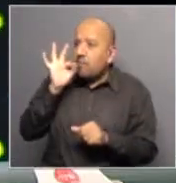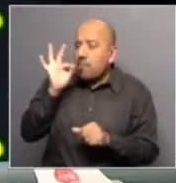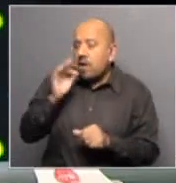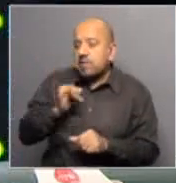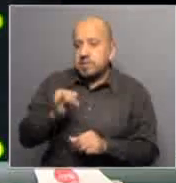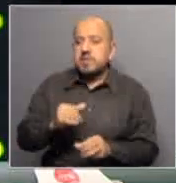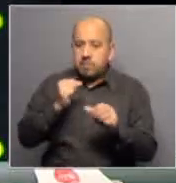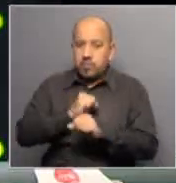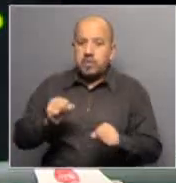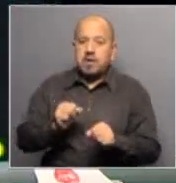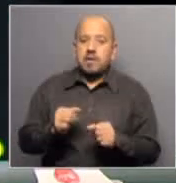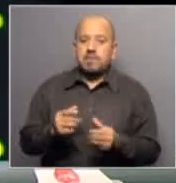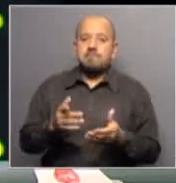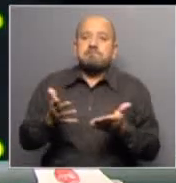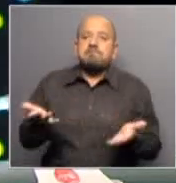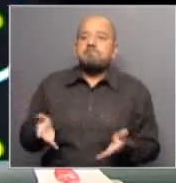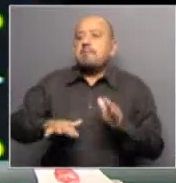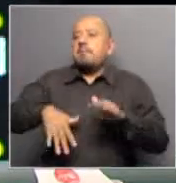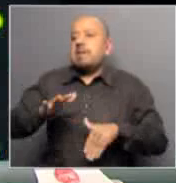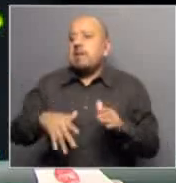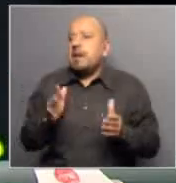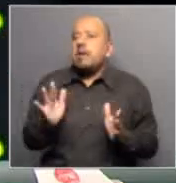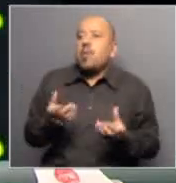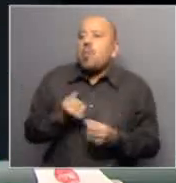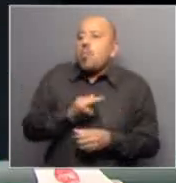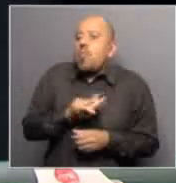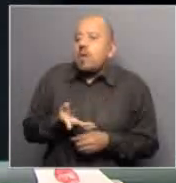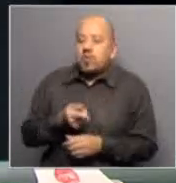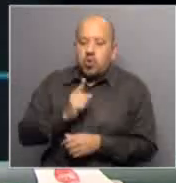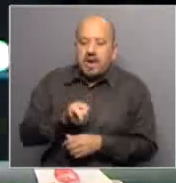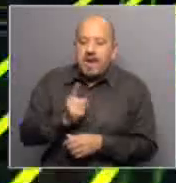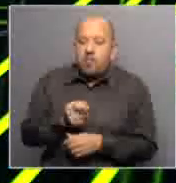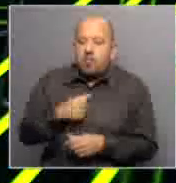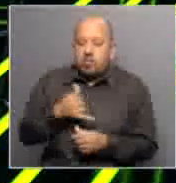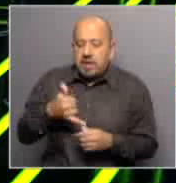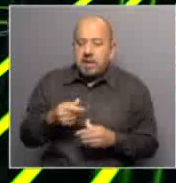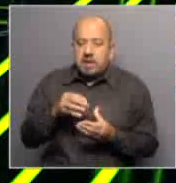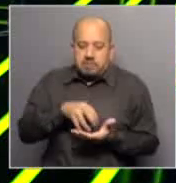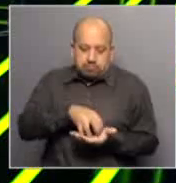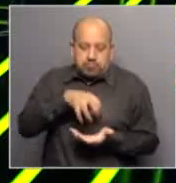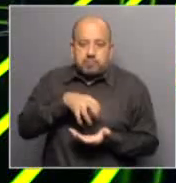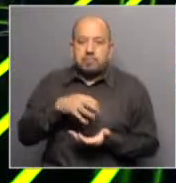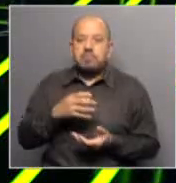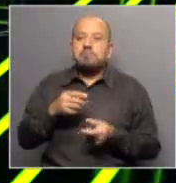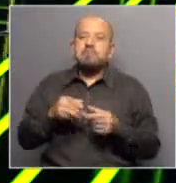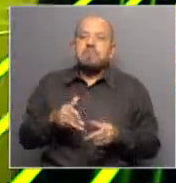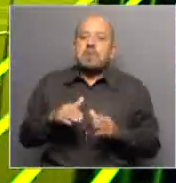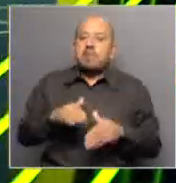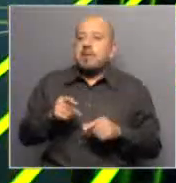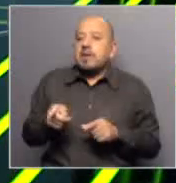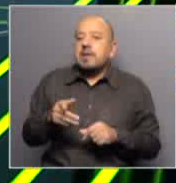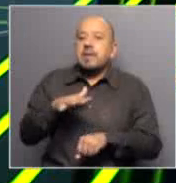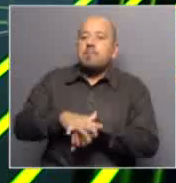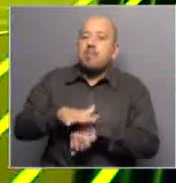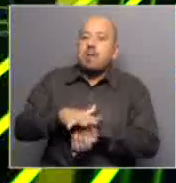dependiendo la cantidad de gramos que uno tenía en posesión. Era bastante arbitrario, porque dependía mucho de lo que pasara en el